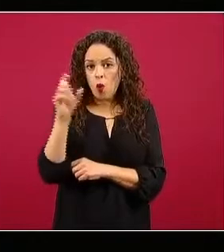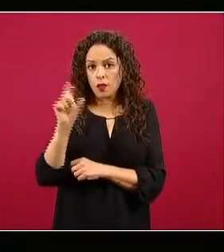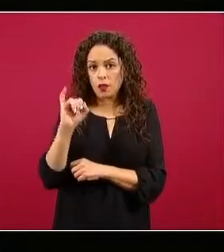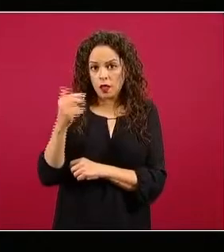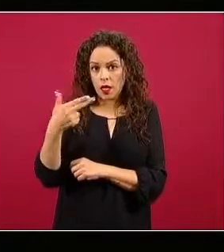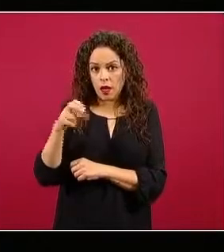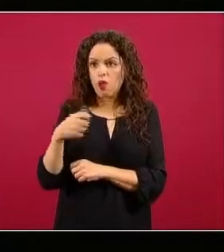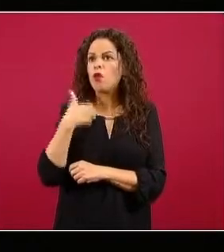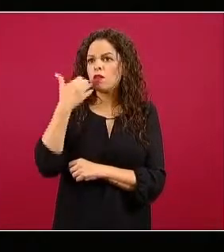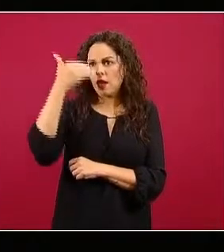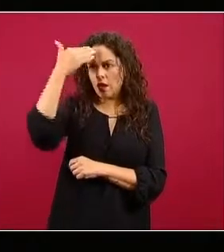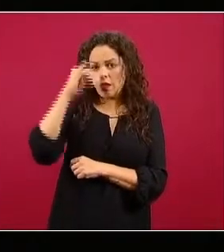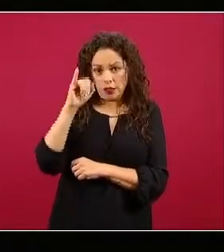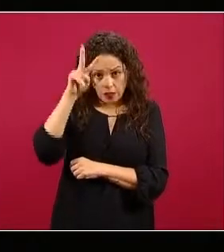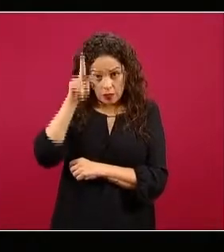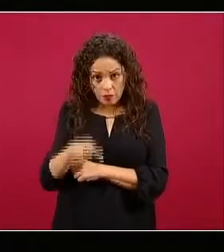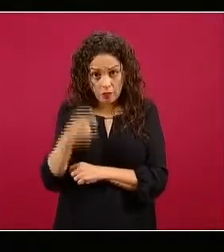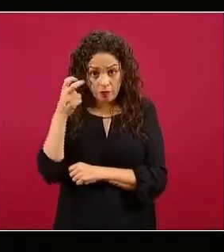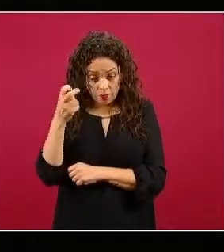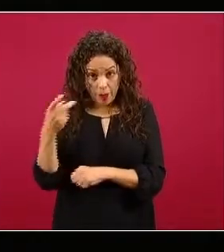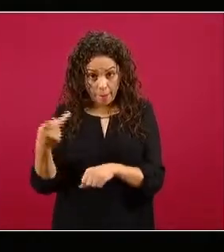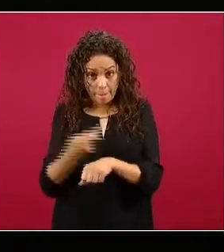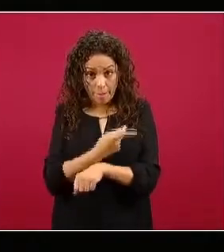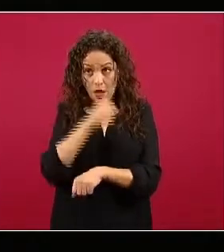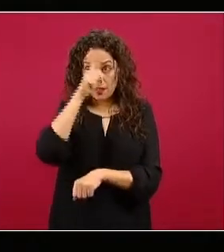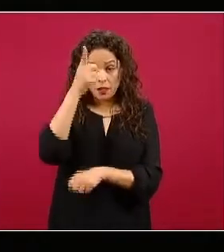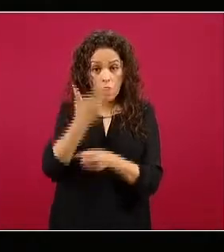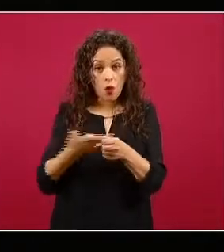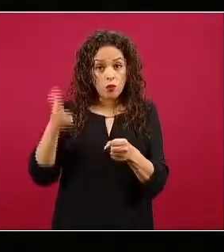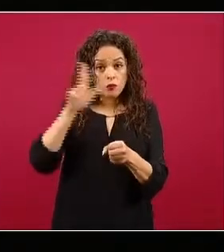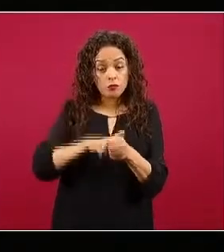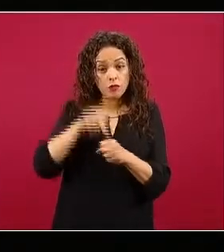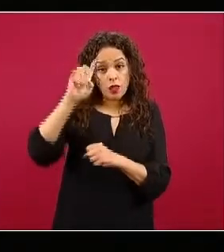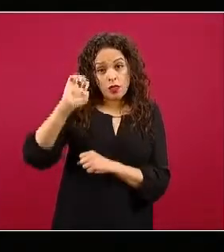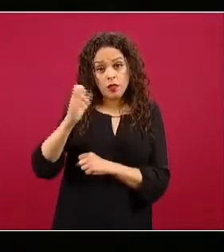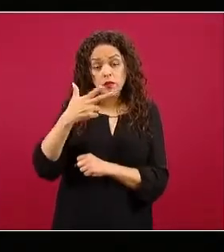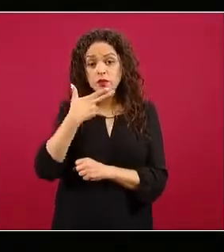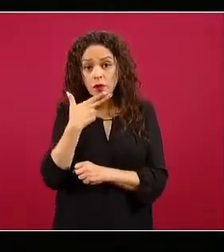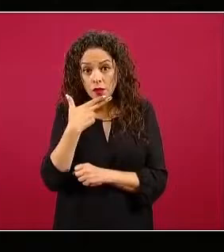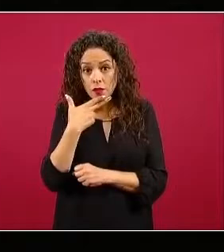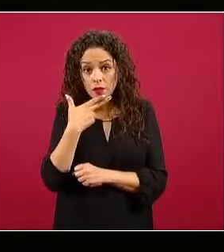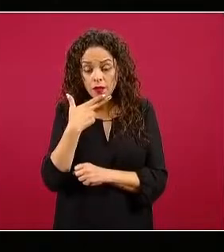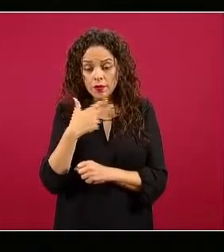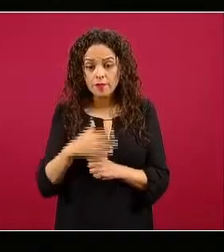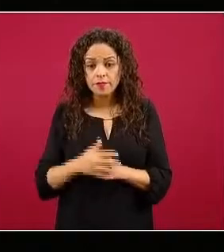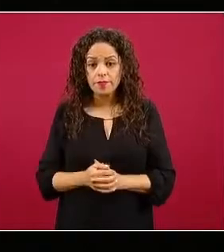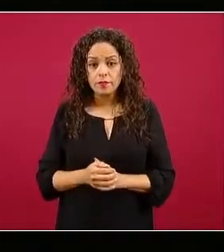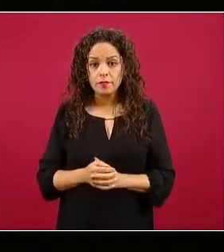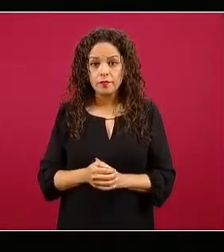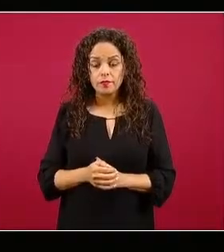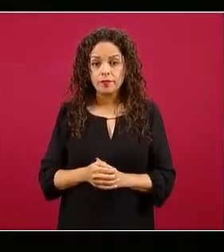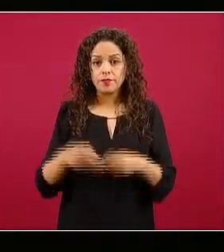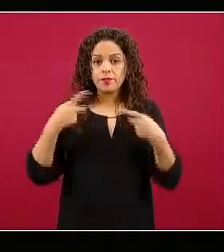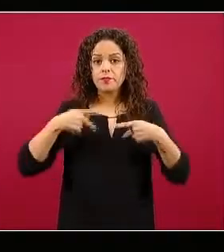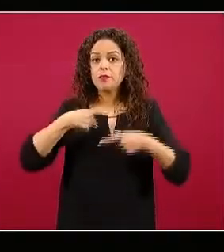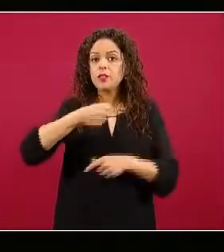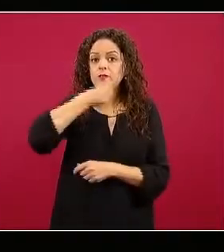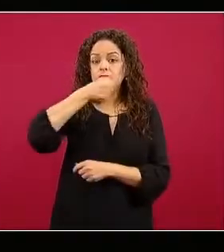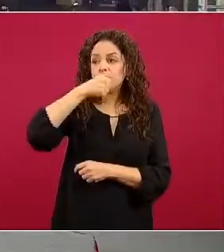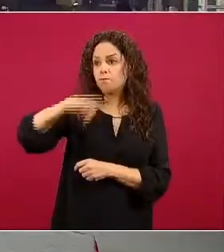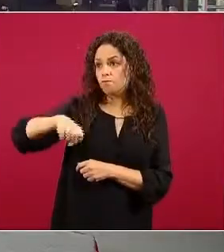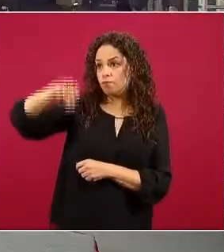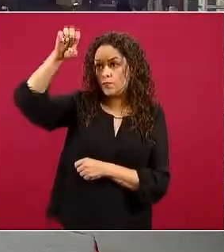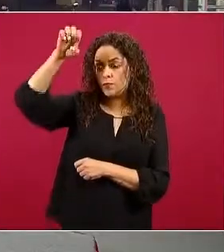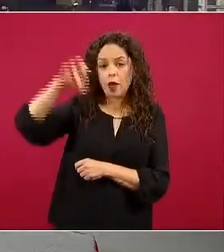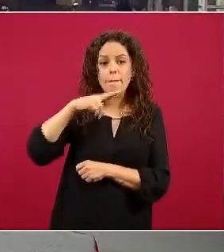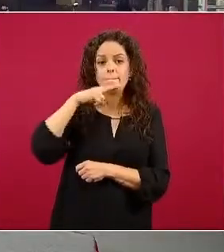sistema, en el sistema de salud de Chihuahua, si realmente se está mandando a los adultos mayores a sus casas, porque no